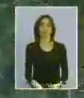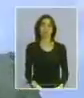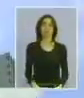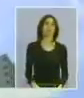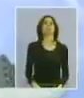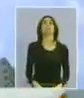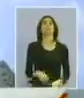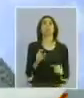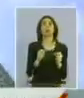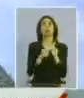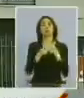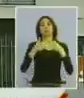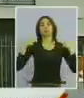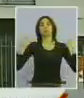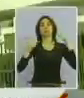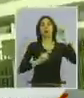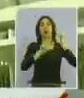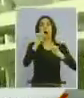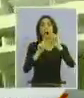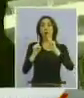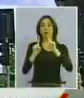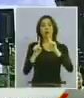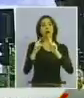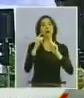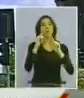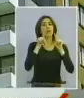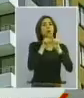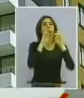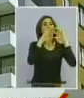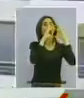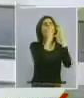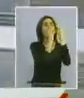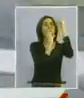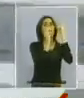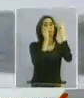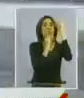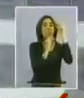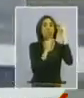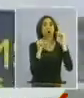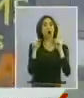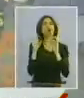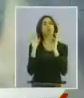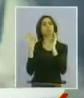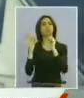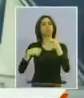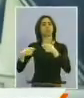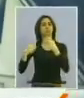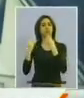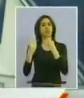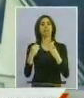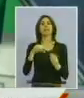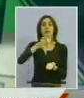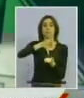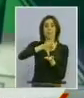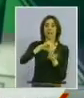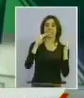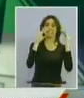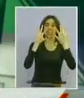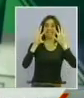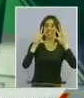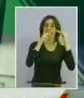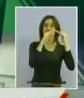Es el auge del momento. Para algunos, una burbuja. Para otros, un mercado maduro. En nuestro país, de cada 10 casas que se